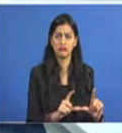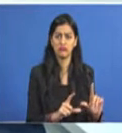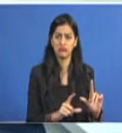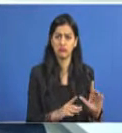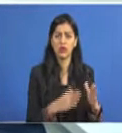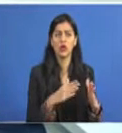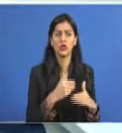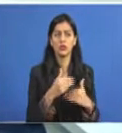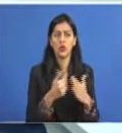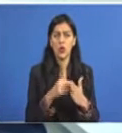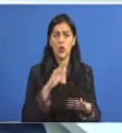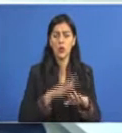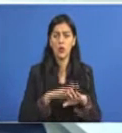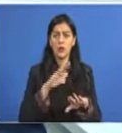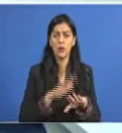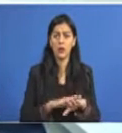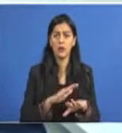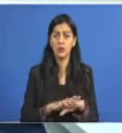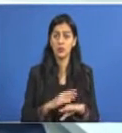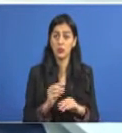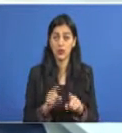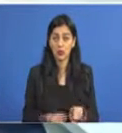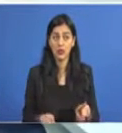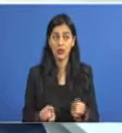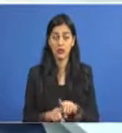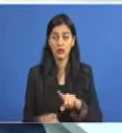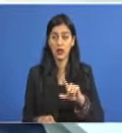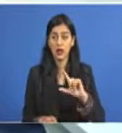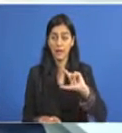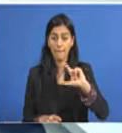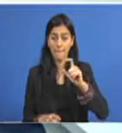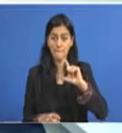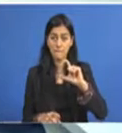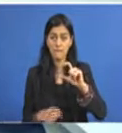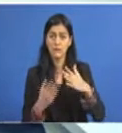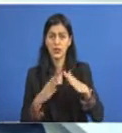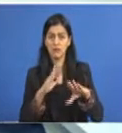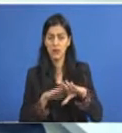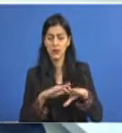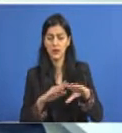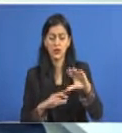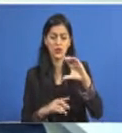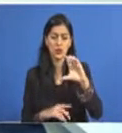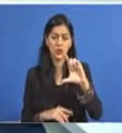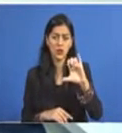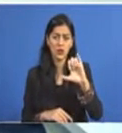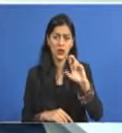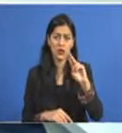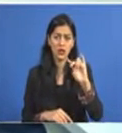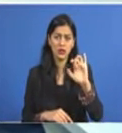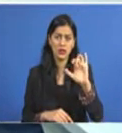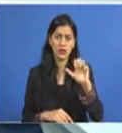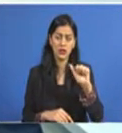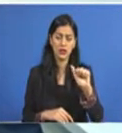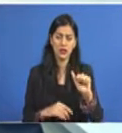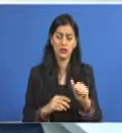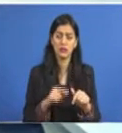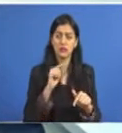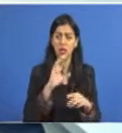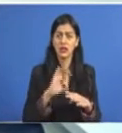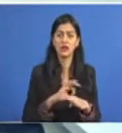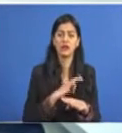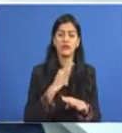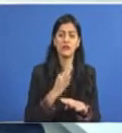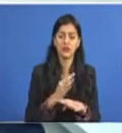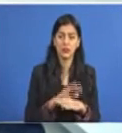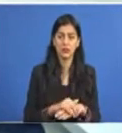permisos, ¿sí?, o licencias, dependiendo del tipo de actividad comercial a la cual me dedica, porque algunas se encuentran reguladas, y de esa forma obtener su aviso